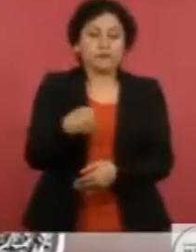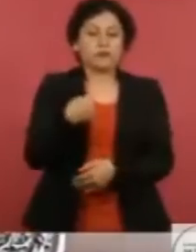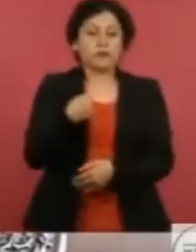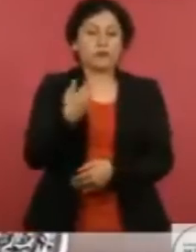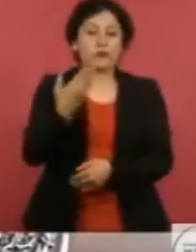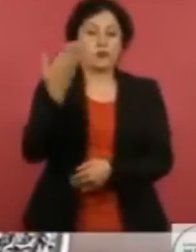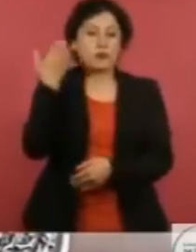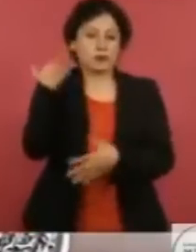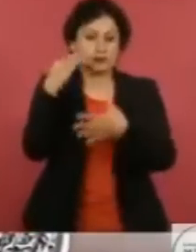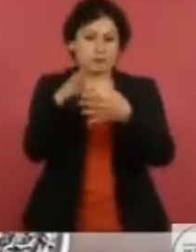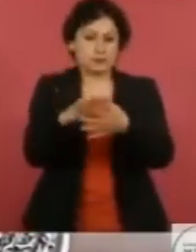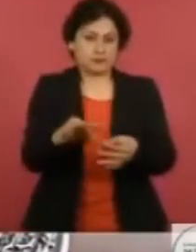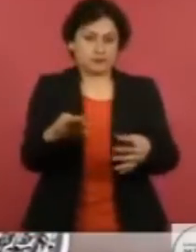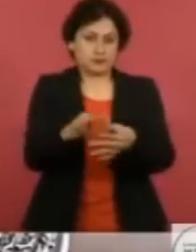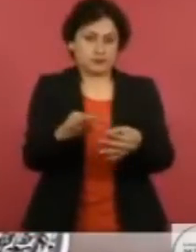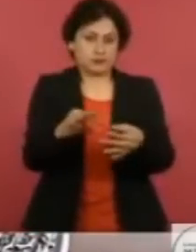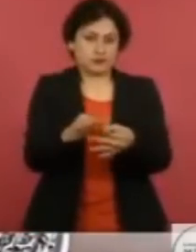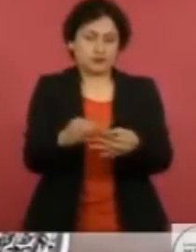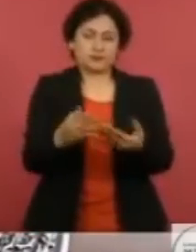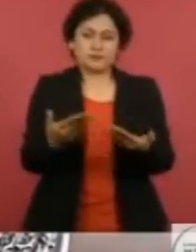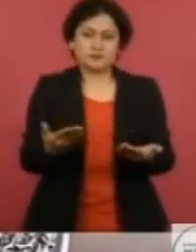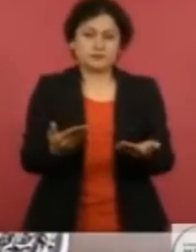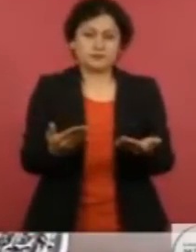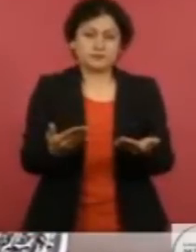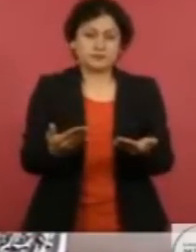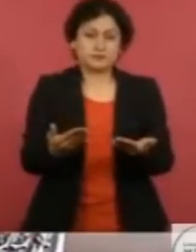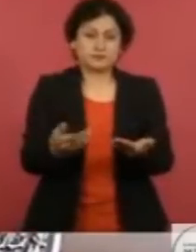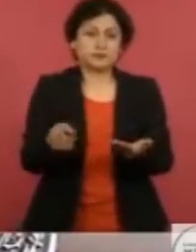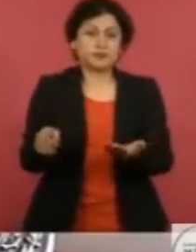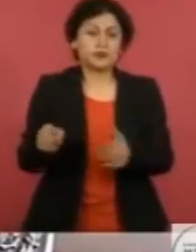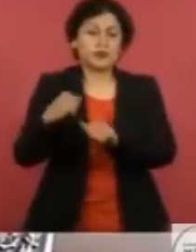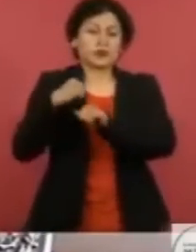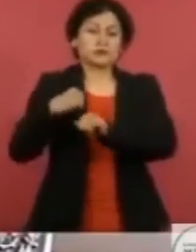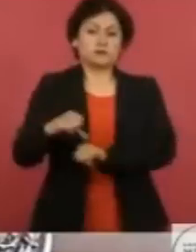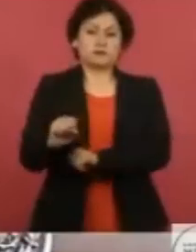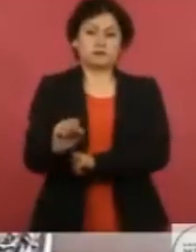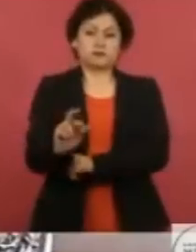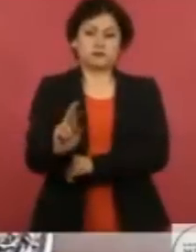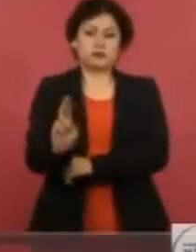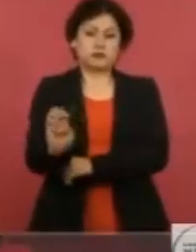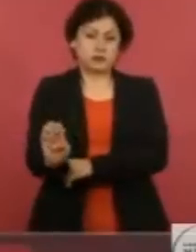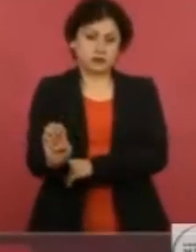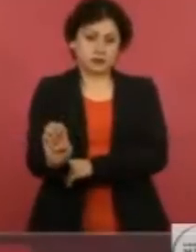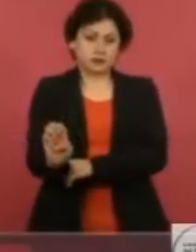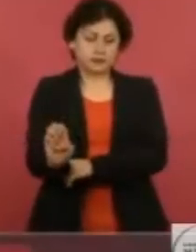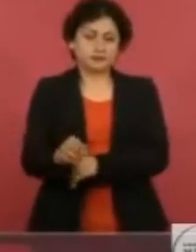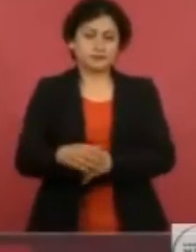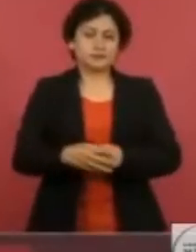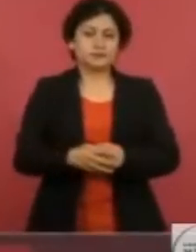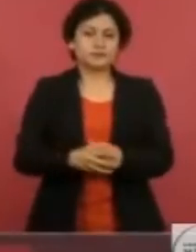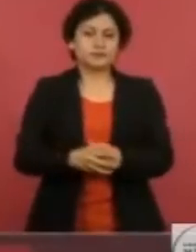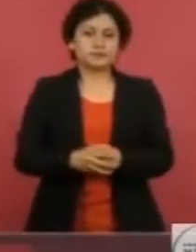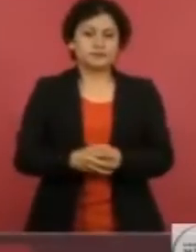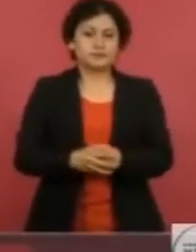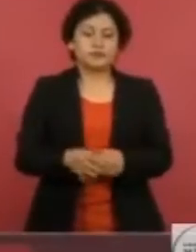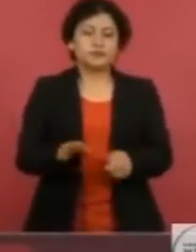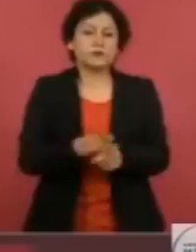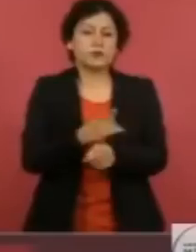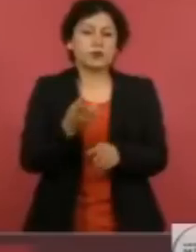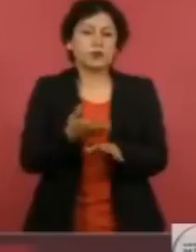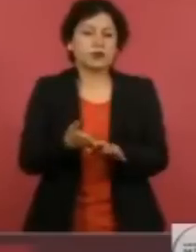Que resuelve la Secretaría de Relaciones Exteriores a una